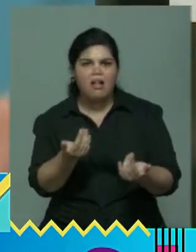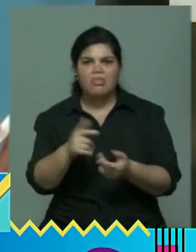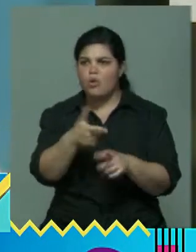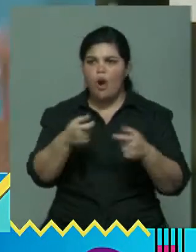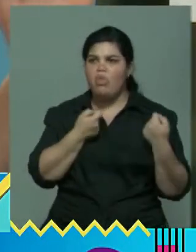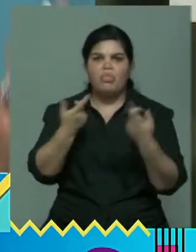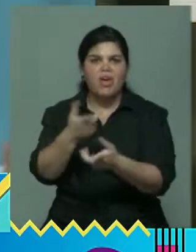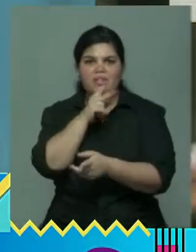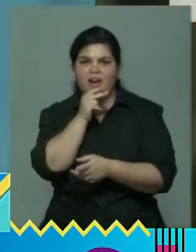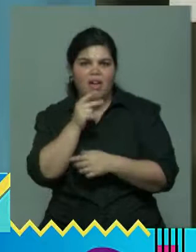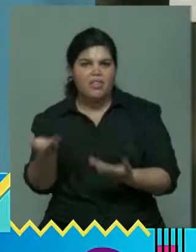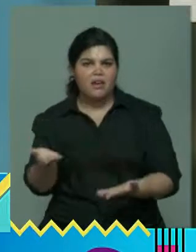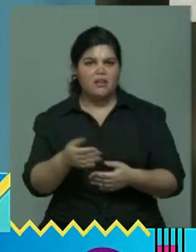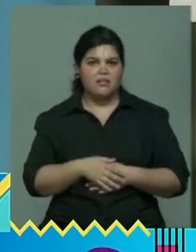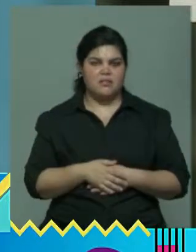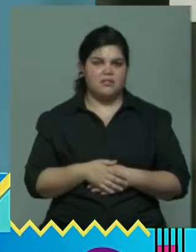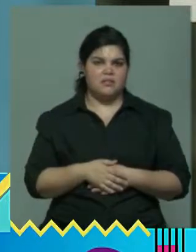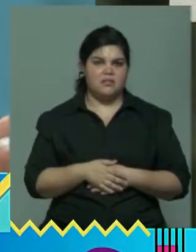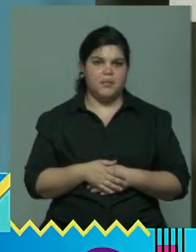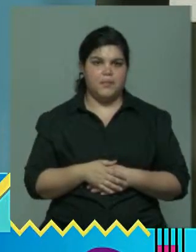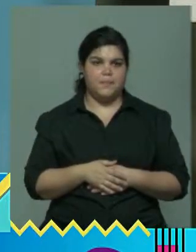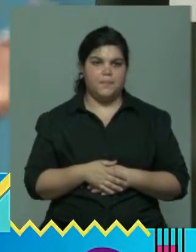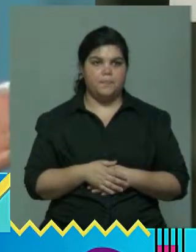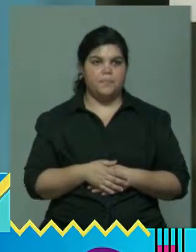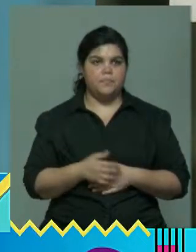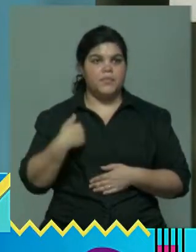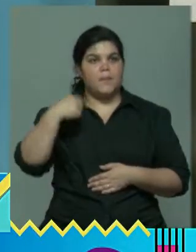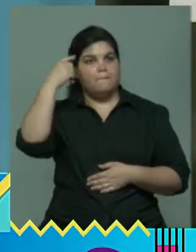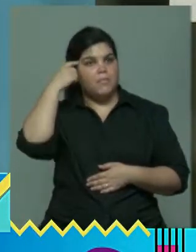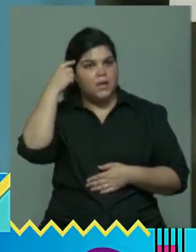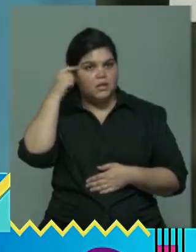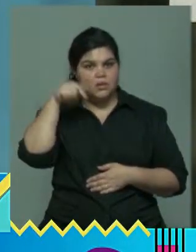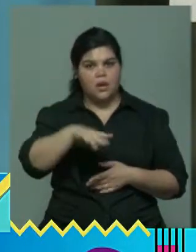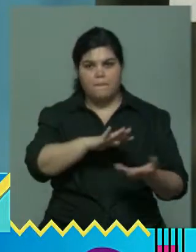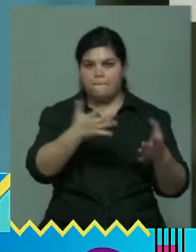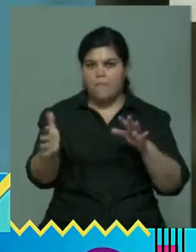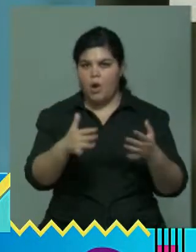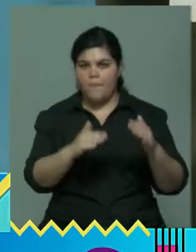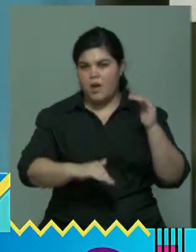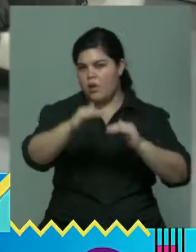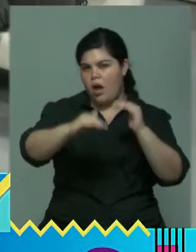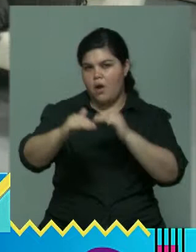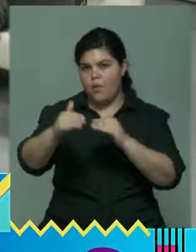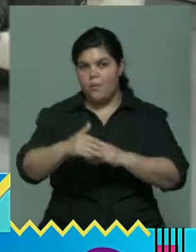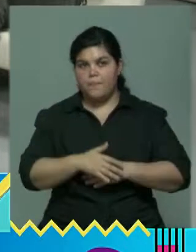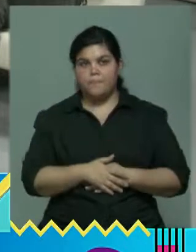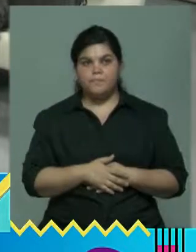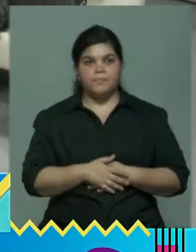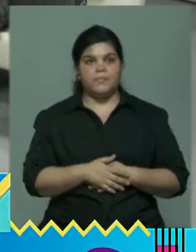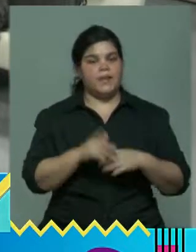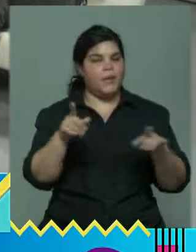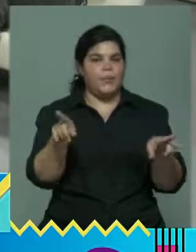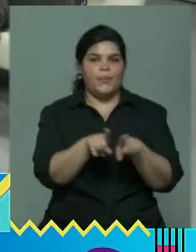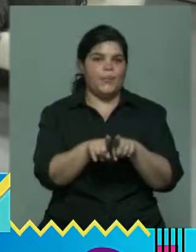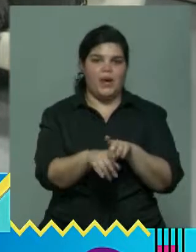ámbito donde pertenece y donde tiene que estar. Sí, me parece que es como para llevarlo más o menos hacia lo mismo. Inclusive ahí volvemos a lo mismo de que al